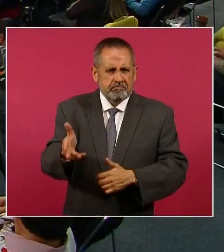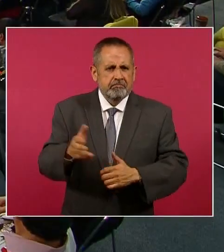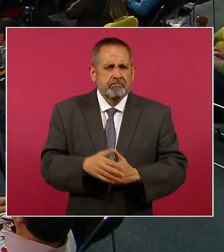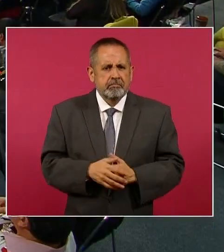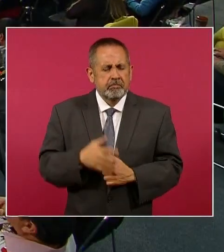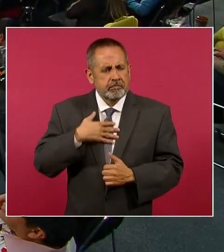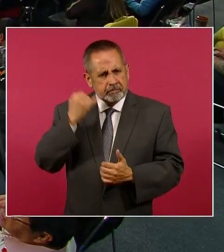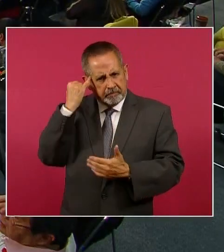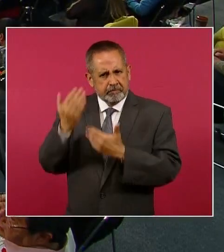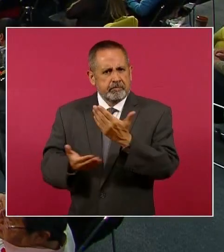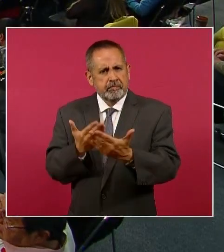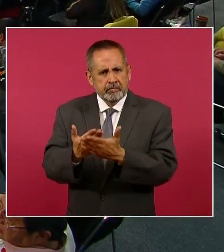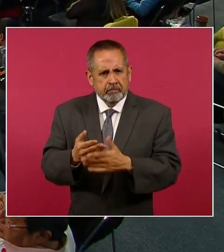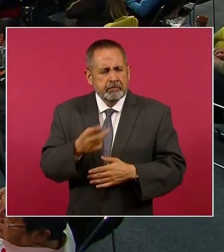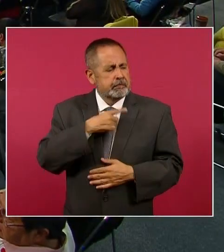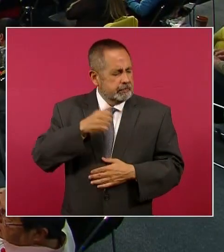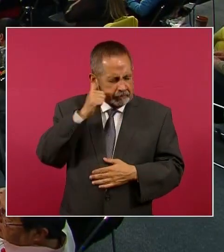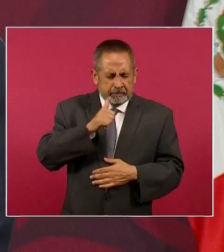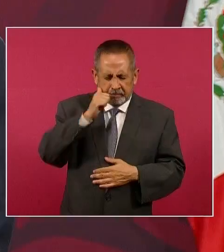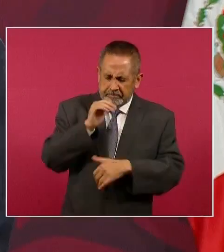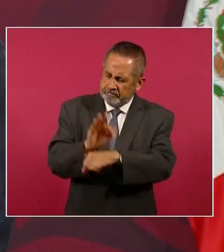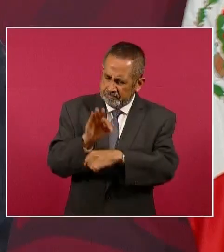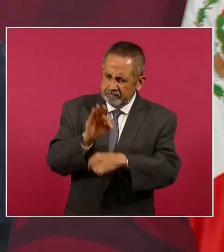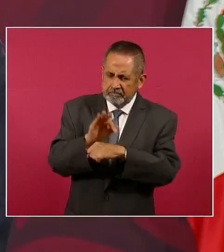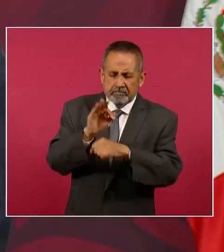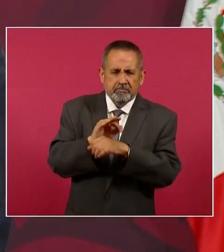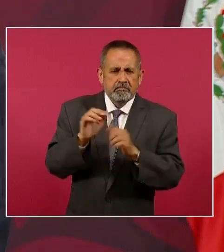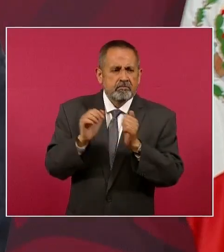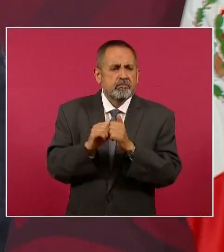mi planteamiento y siempre lo voy a hacer,